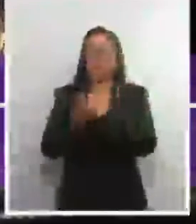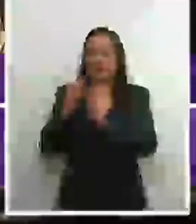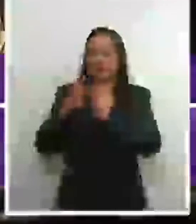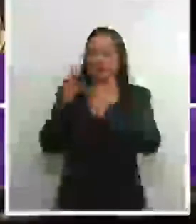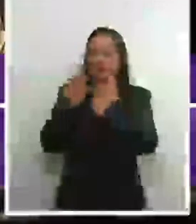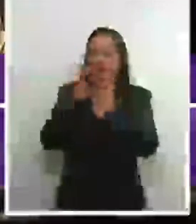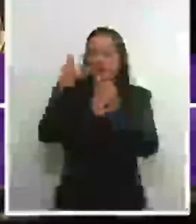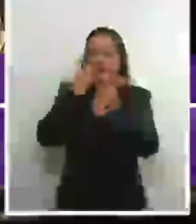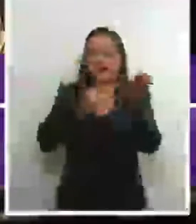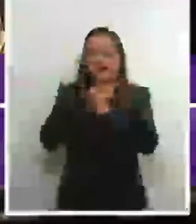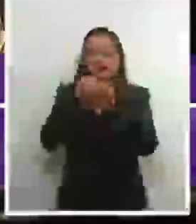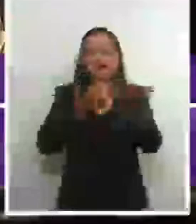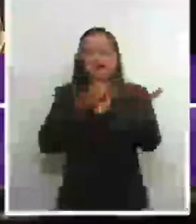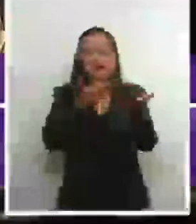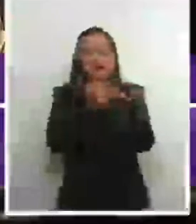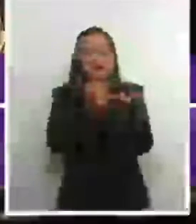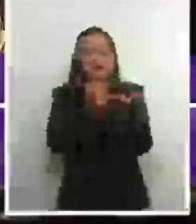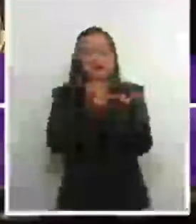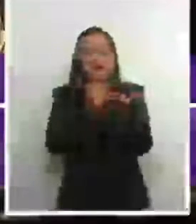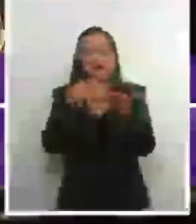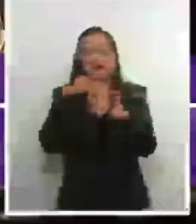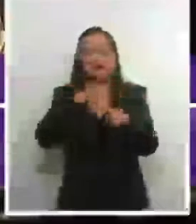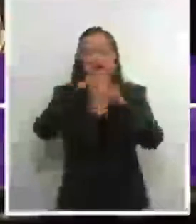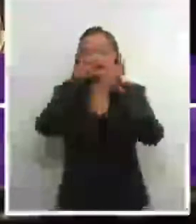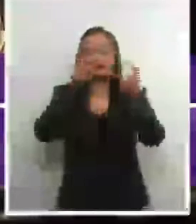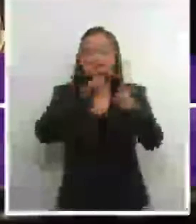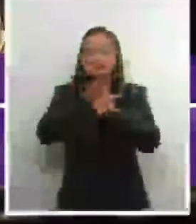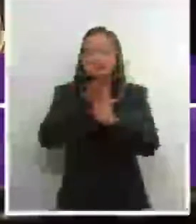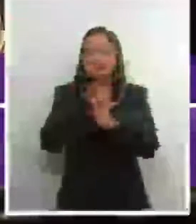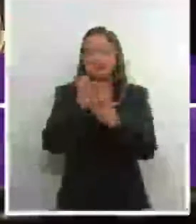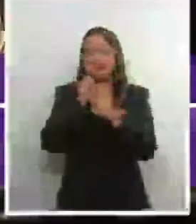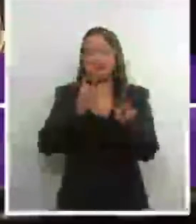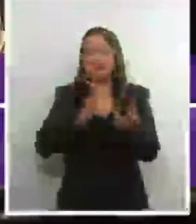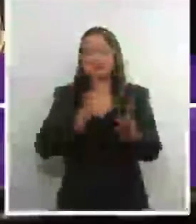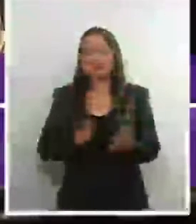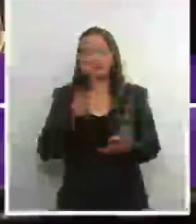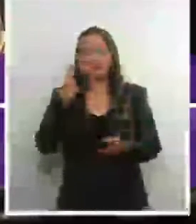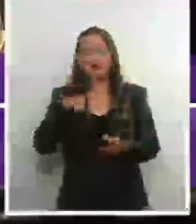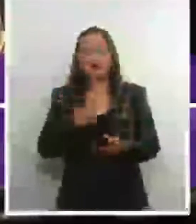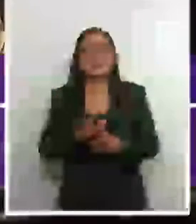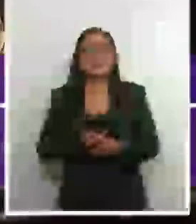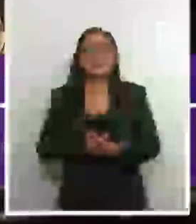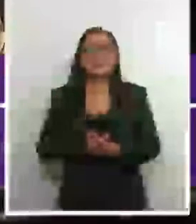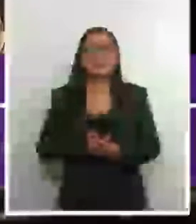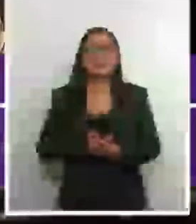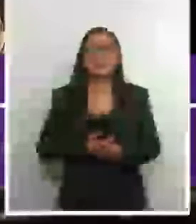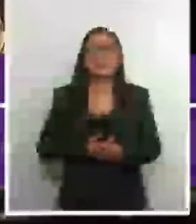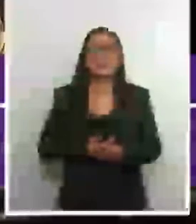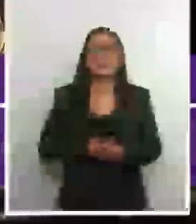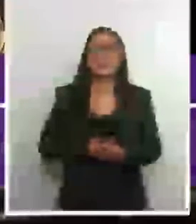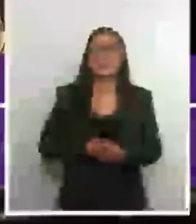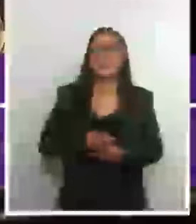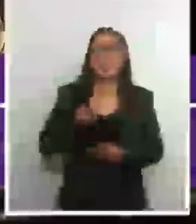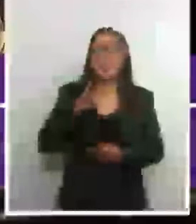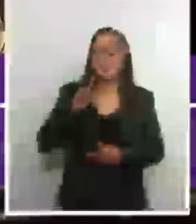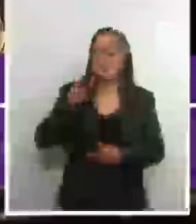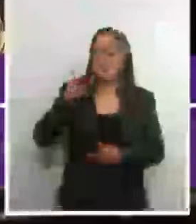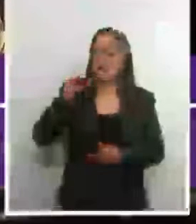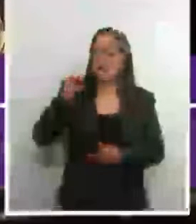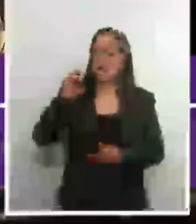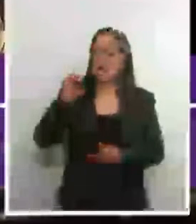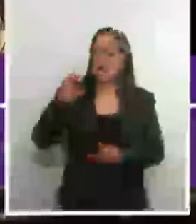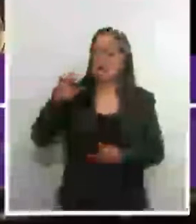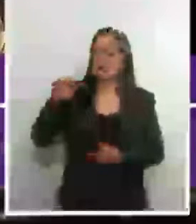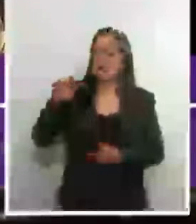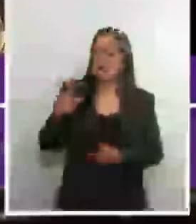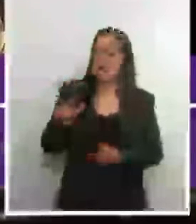alternativa al dictamen, se refiere al nombramiento del fiscal general de